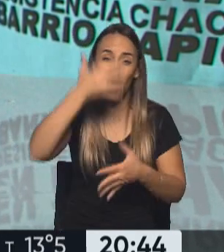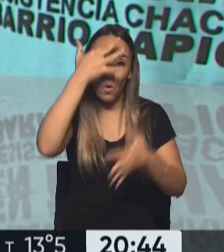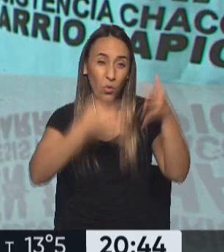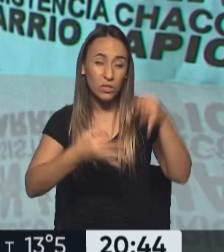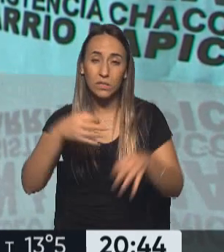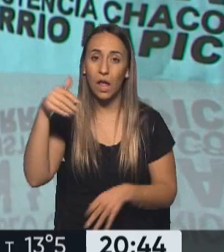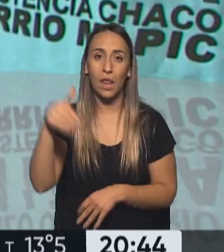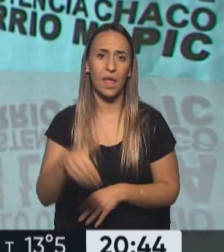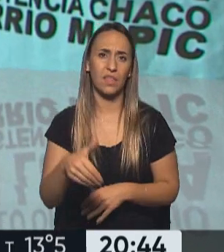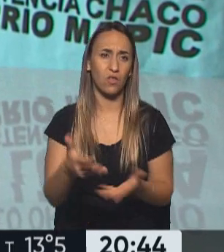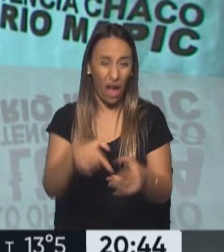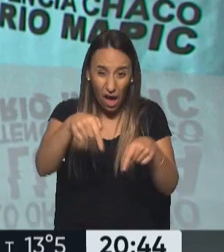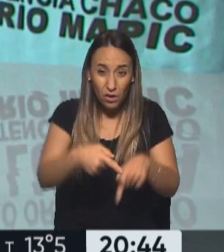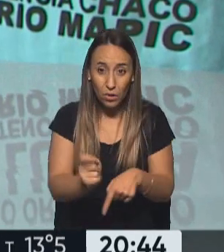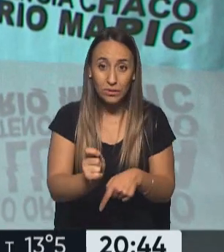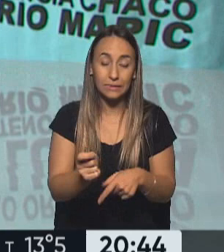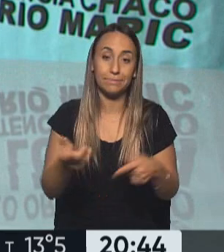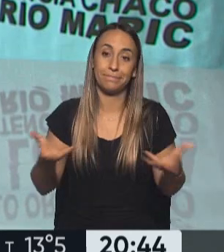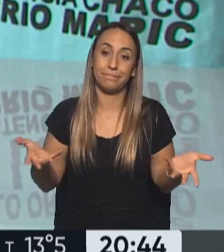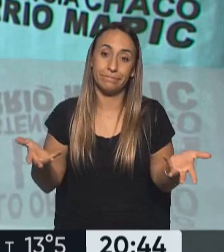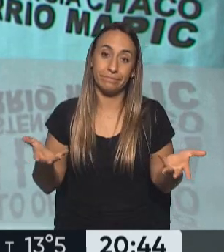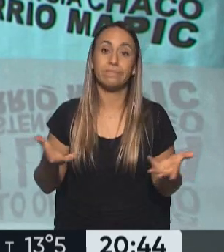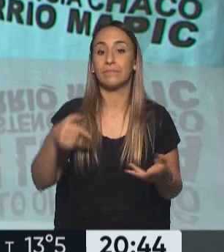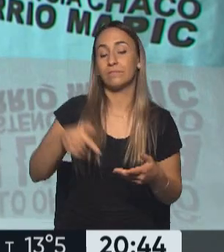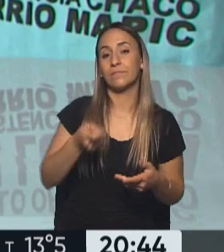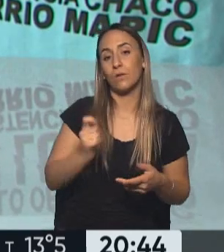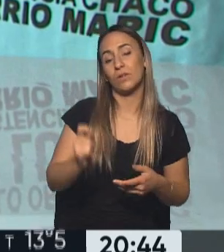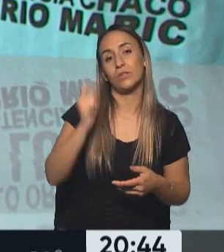A propósito de esto, a buena hora, este juicio por esa masacre.